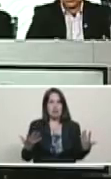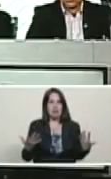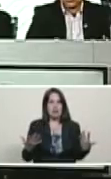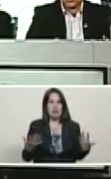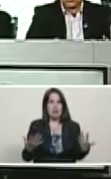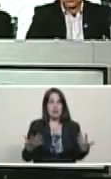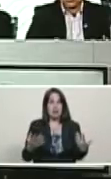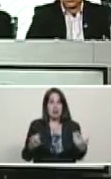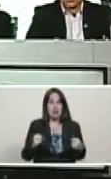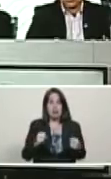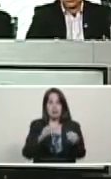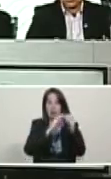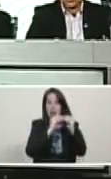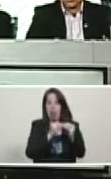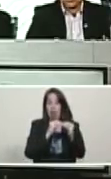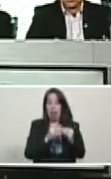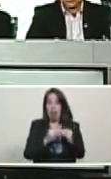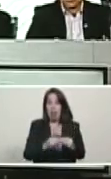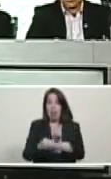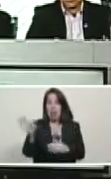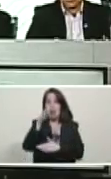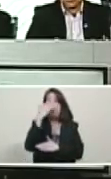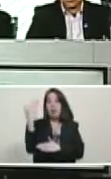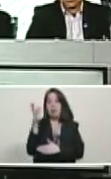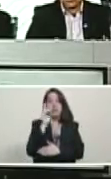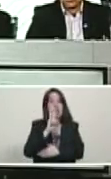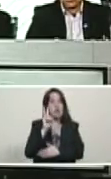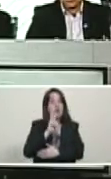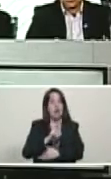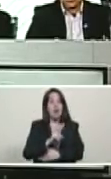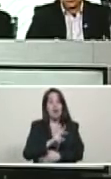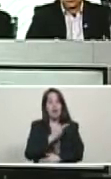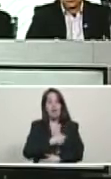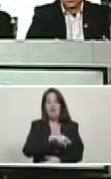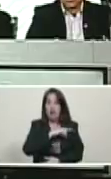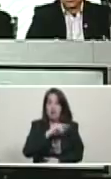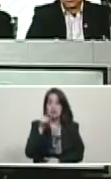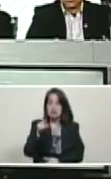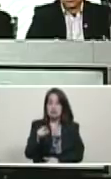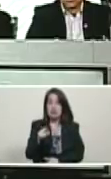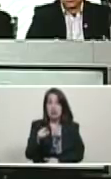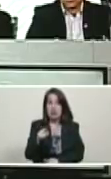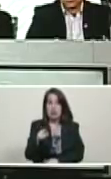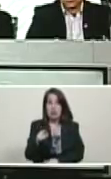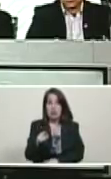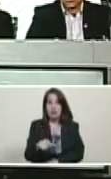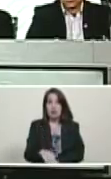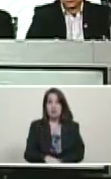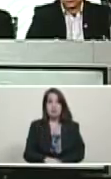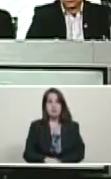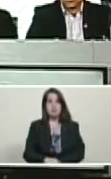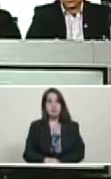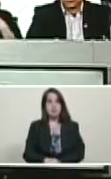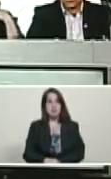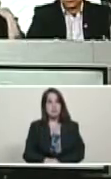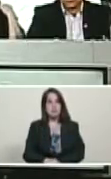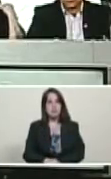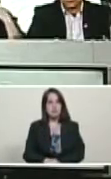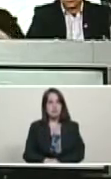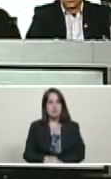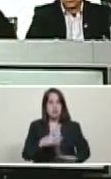con los montajes llamados de bandera falsa lo llama en algunos lugares del mundo con los faxes news lo llaman también